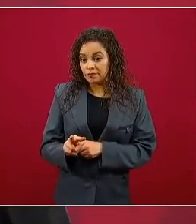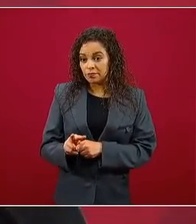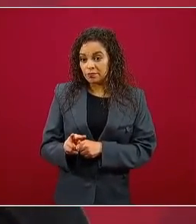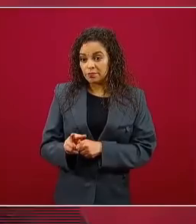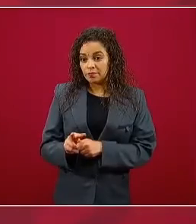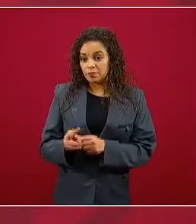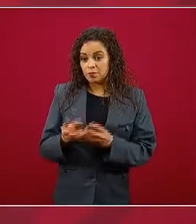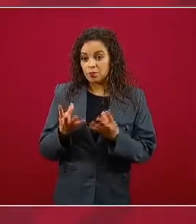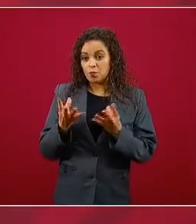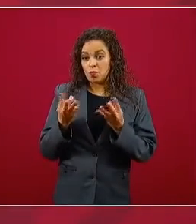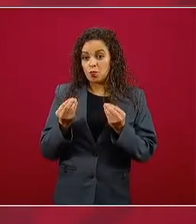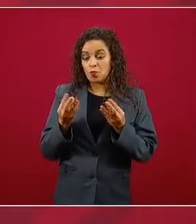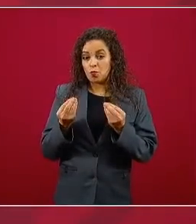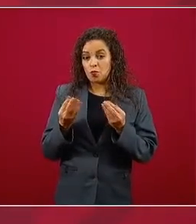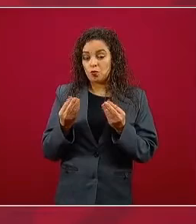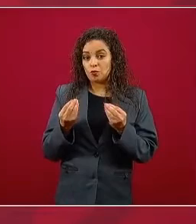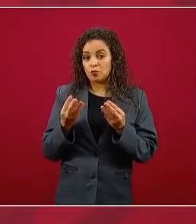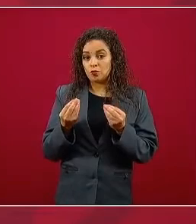Nos vienen